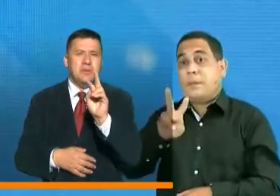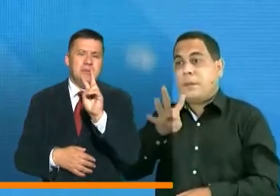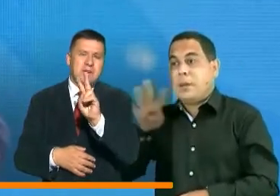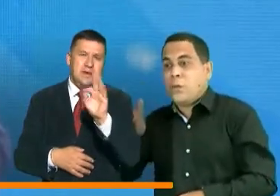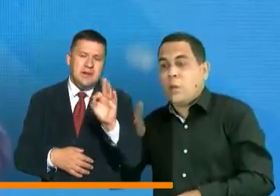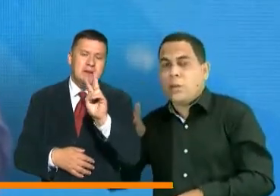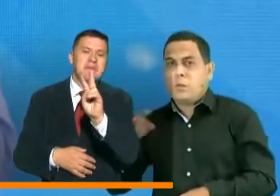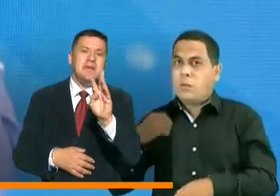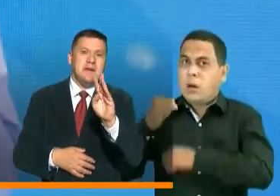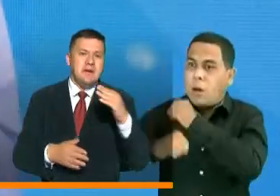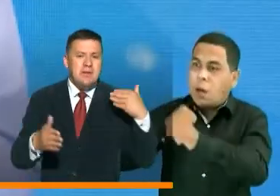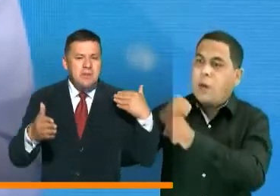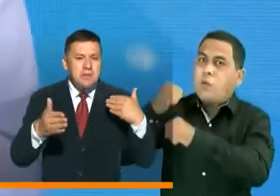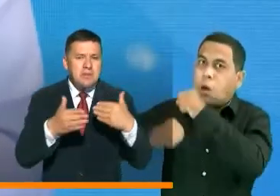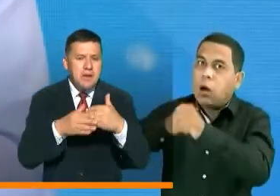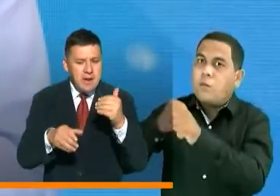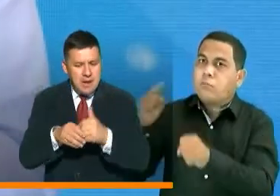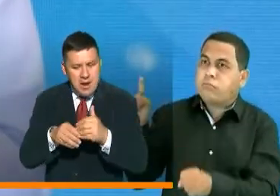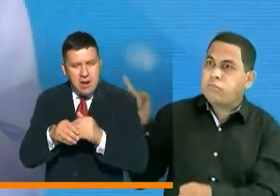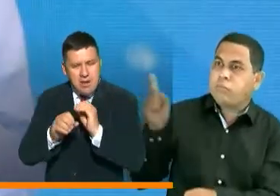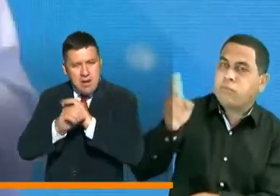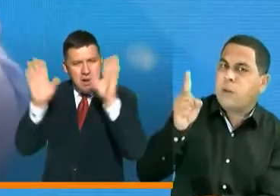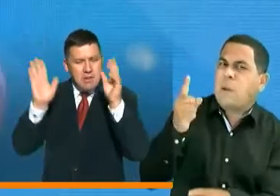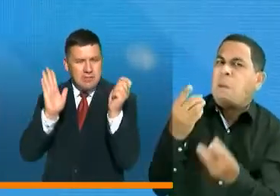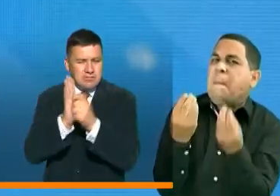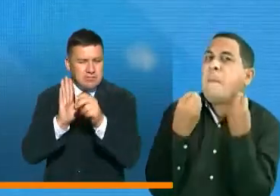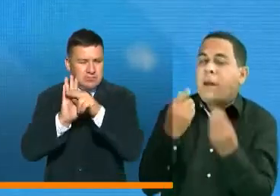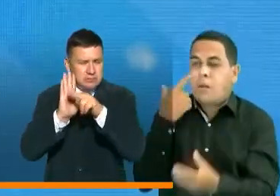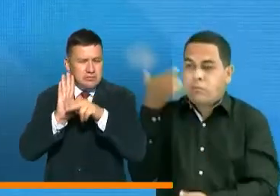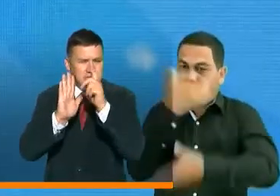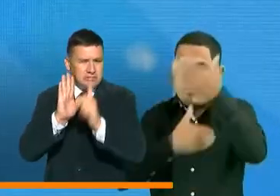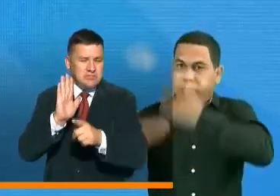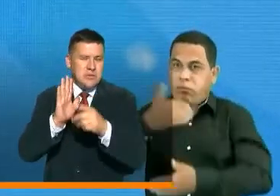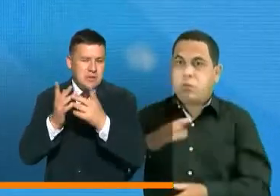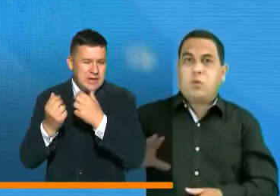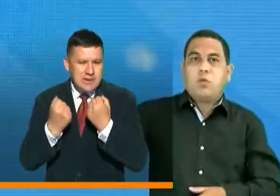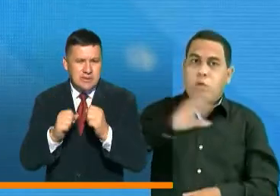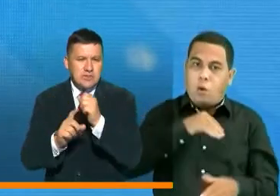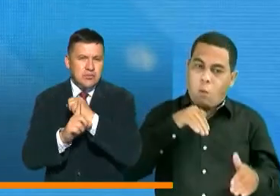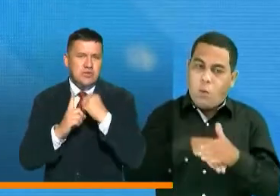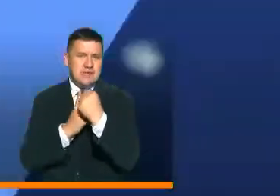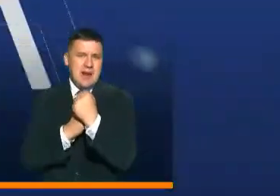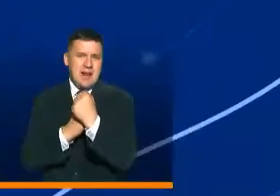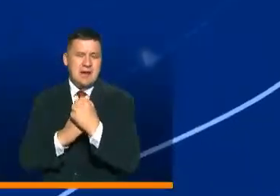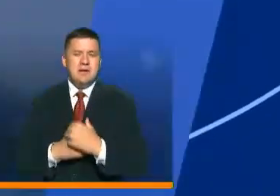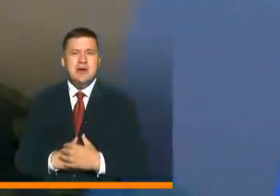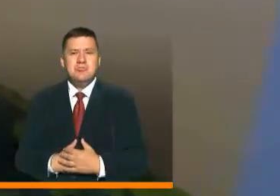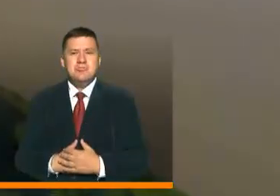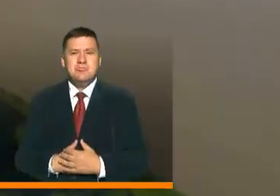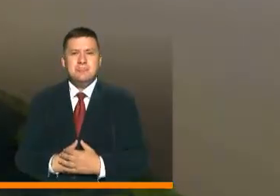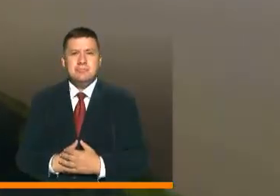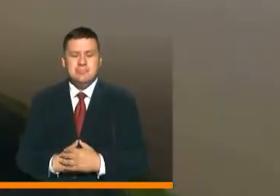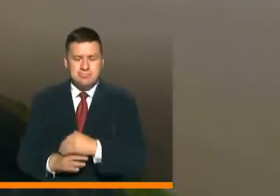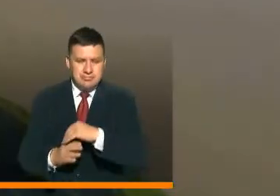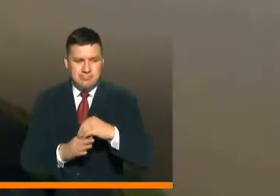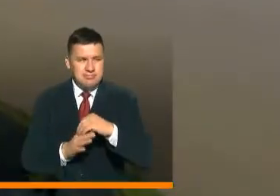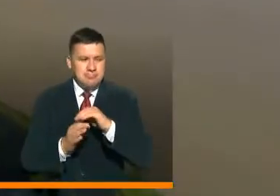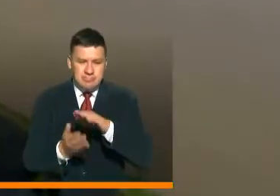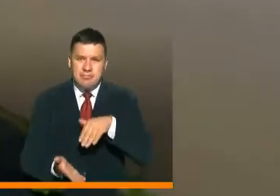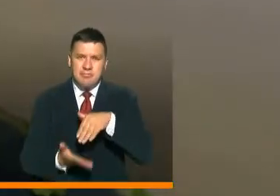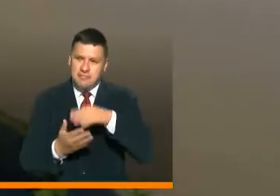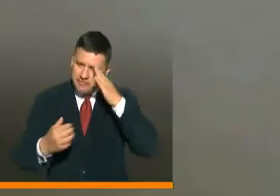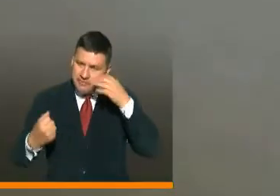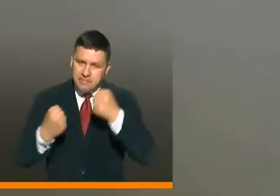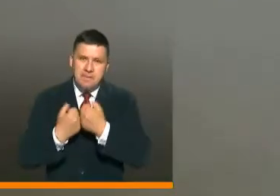nosotros sembremos un ahorro claro también en la medida que hacemos este gran esfuerzo social. En firme la